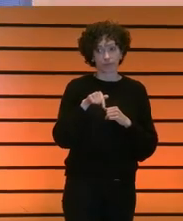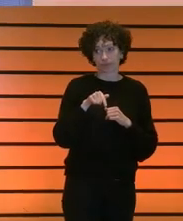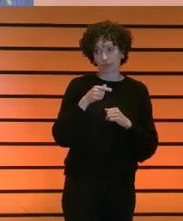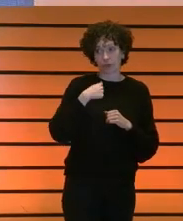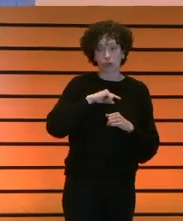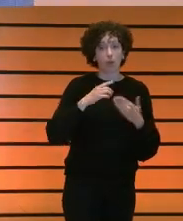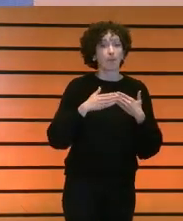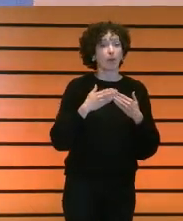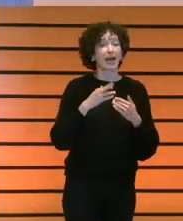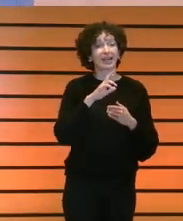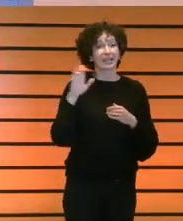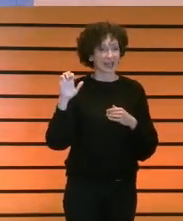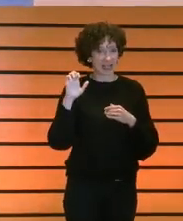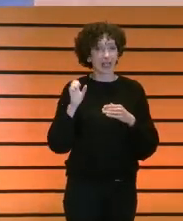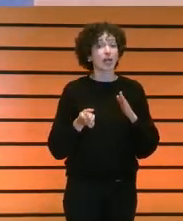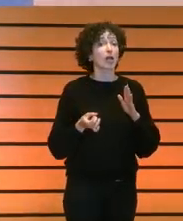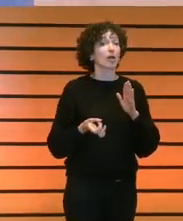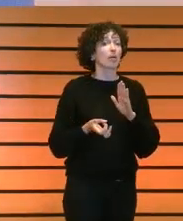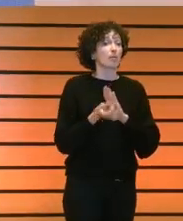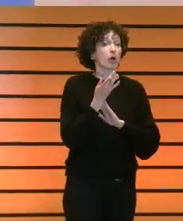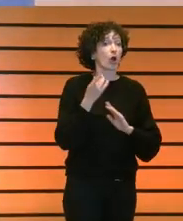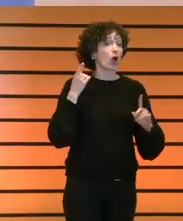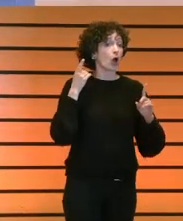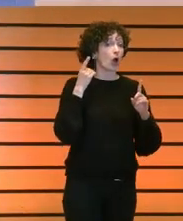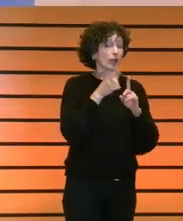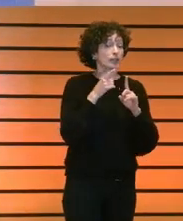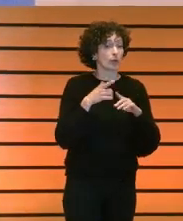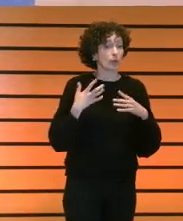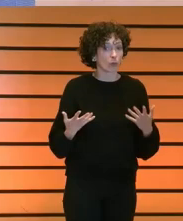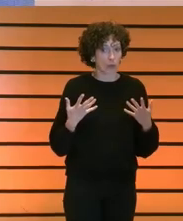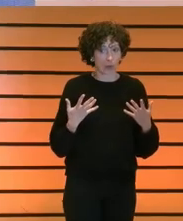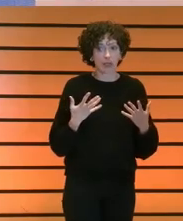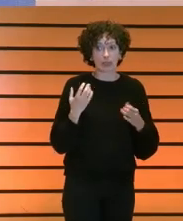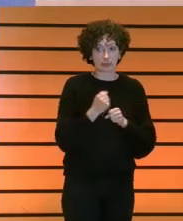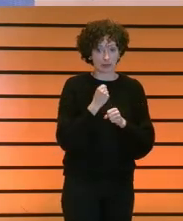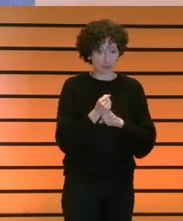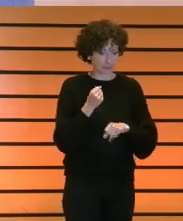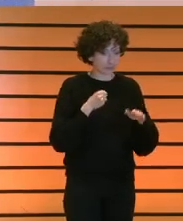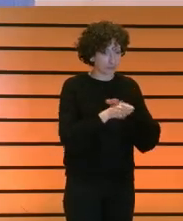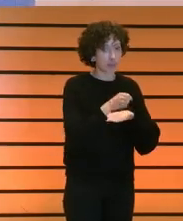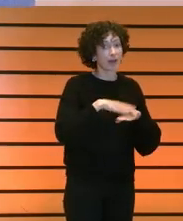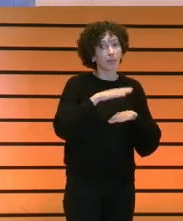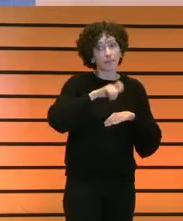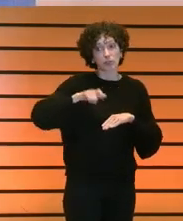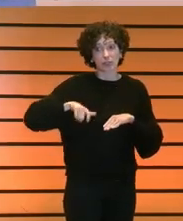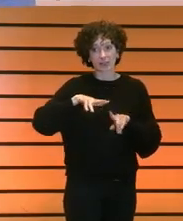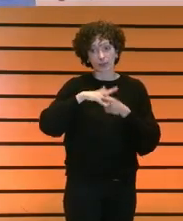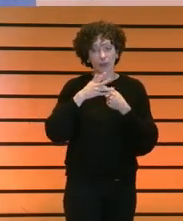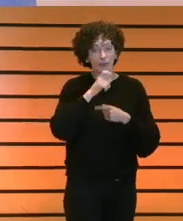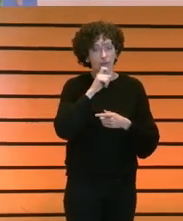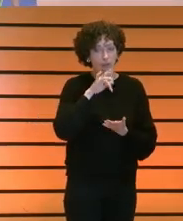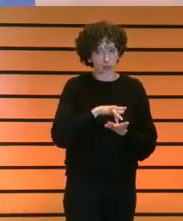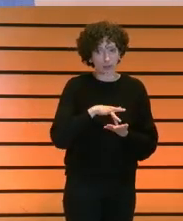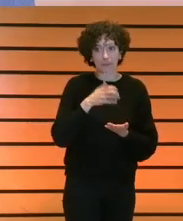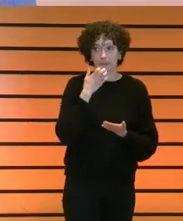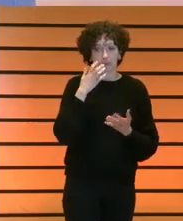la creación de empleo de inserción para aquellas personas, pues, que están en situaciones difíciles, para aquellas personas que están